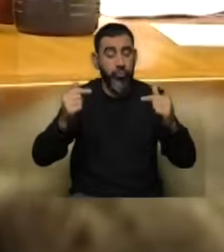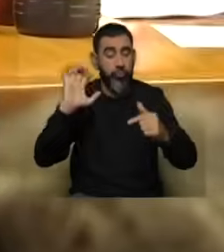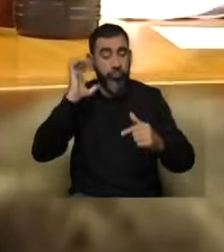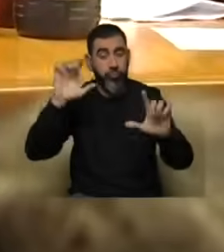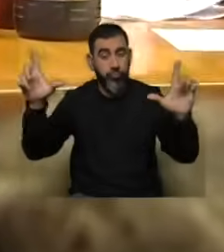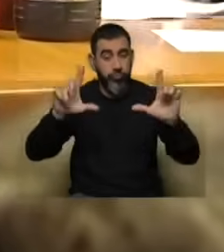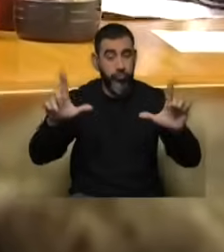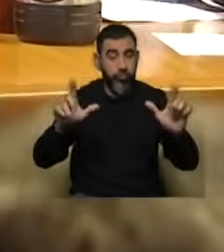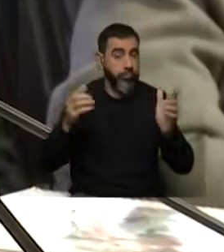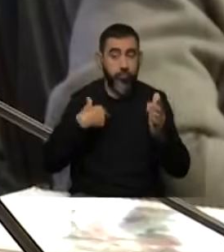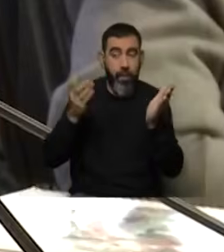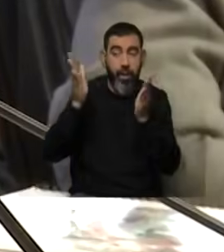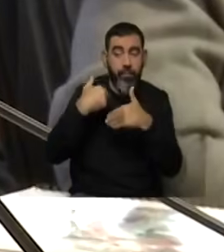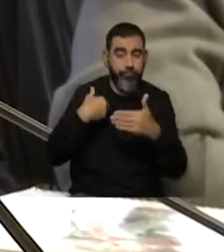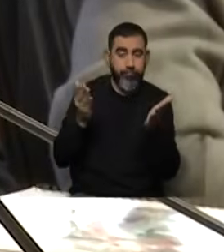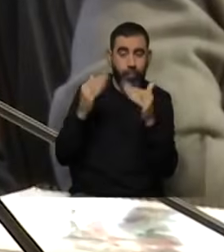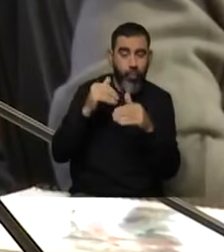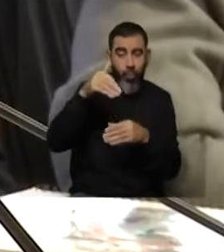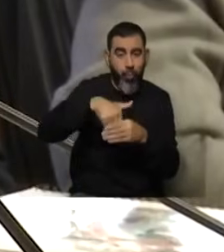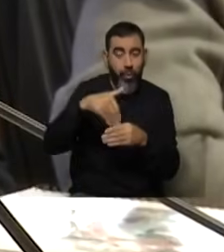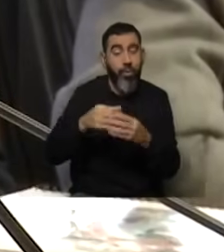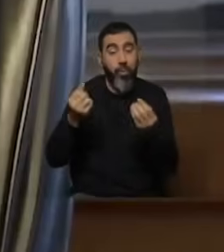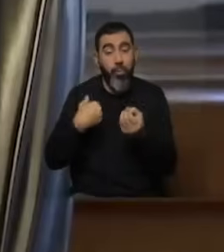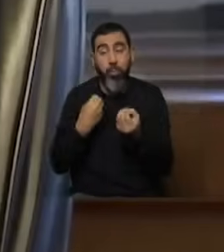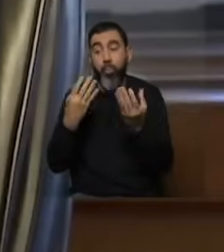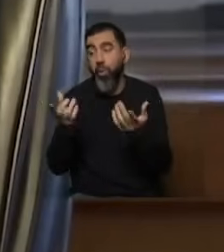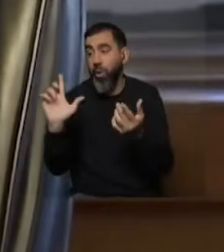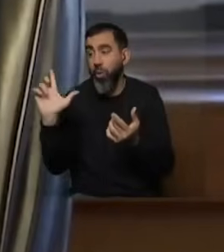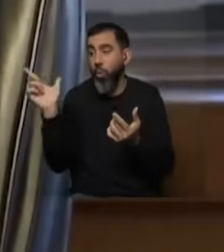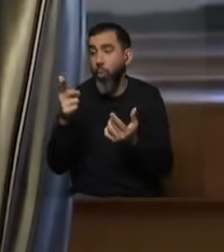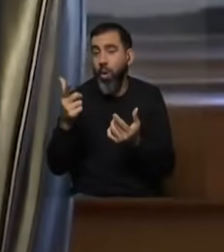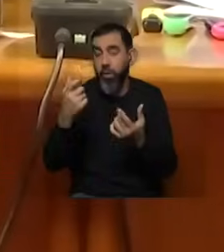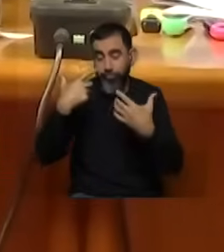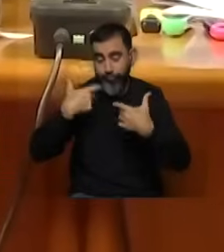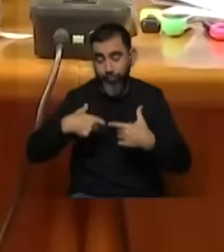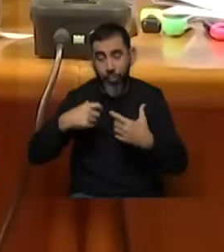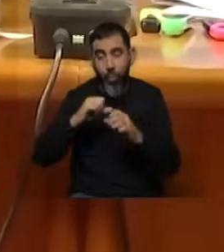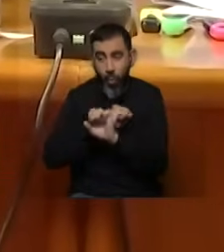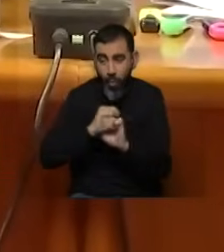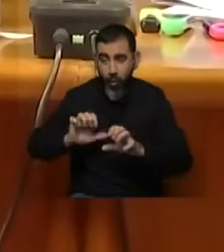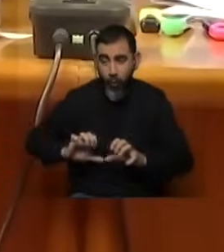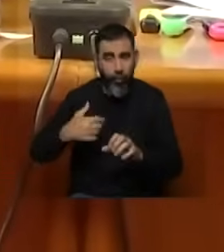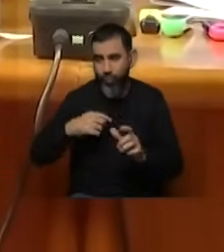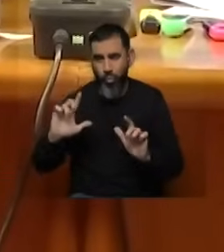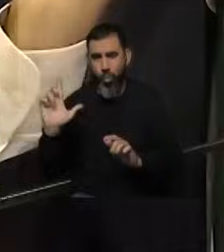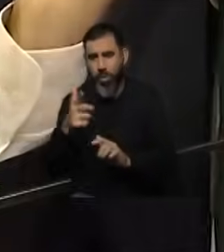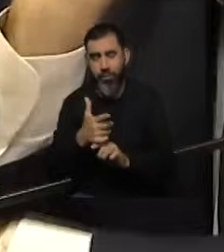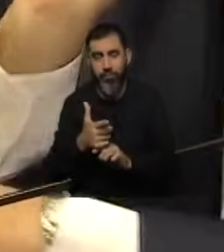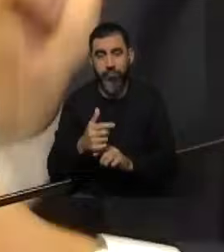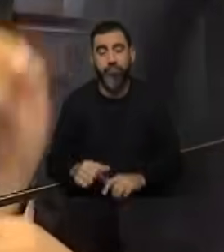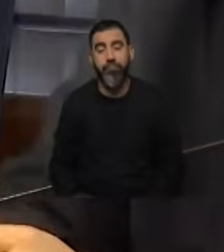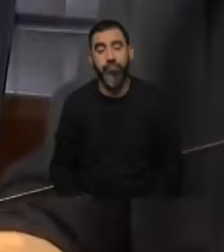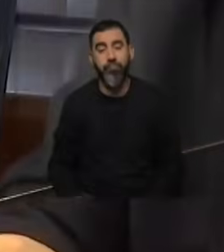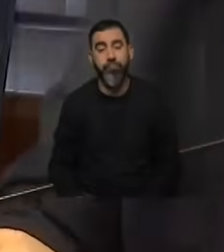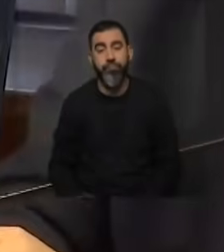medios tampoco podía hacerlo la corte porque la corte no tiene estructuras propias capaces de bueno hacer